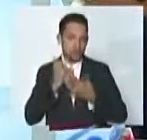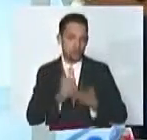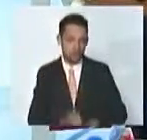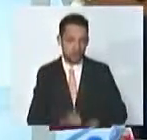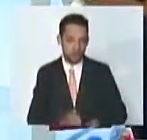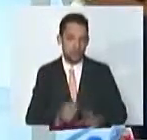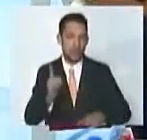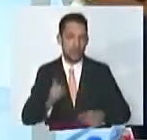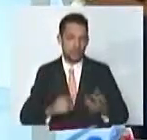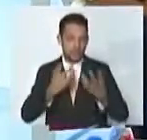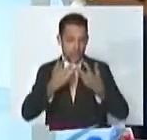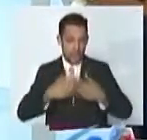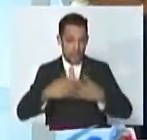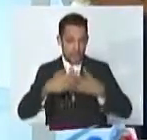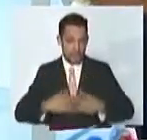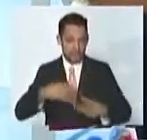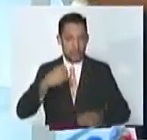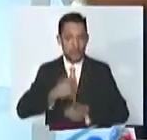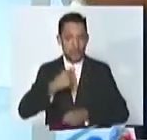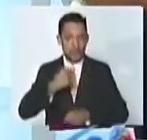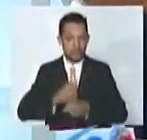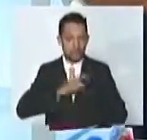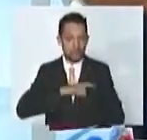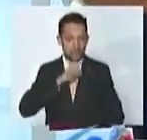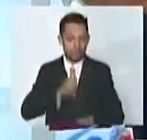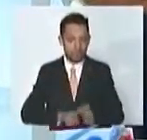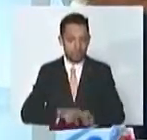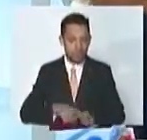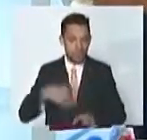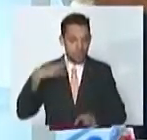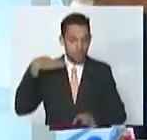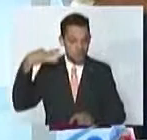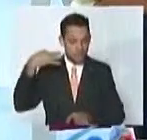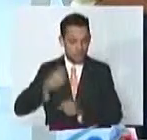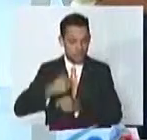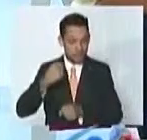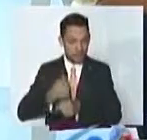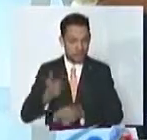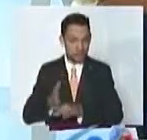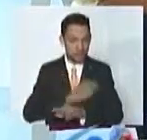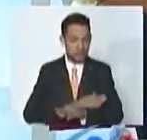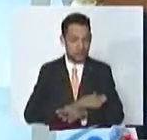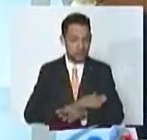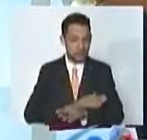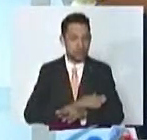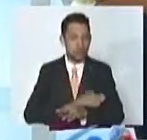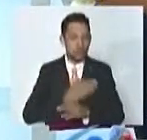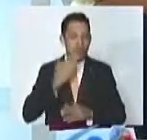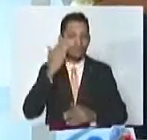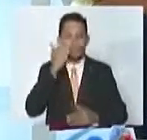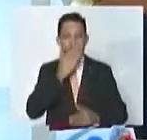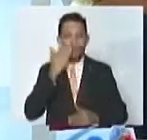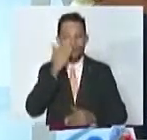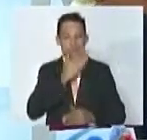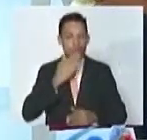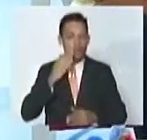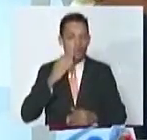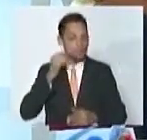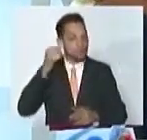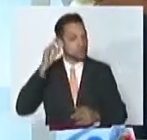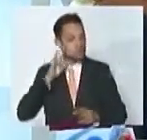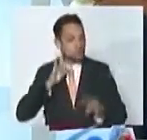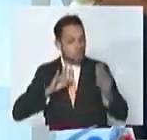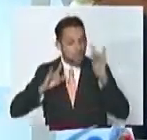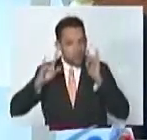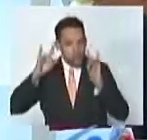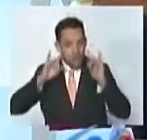en muchas empresas para ingresar laboralmente a las personas, que es la audiometría. Y ya me parece muy